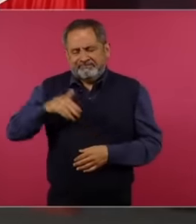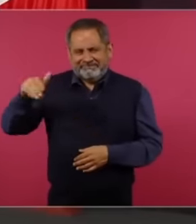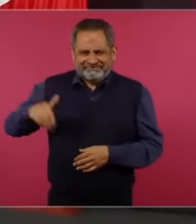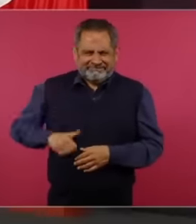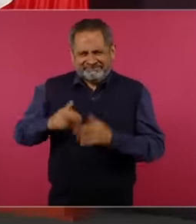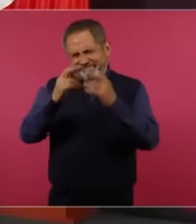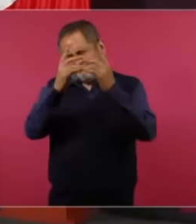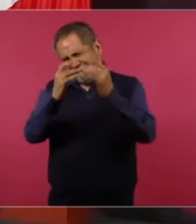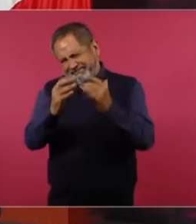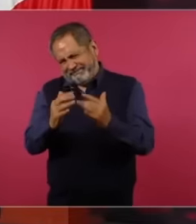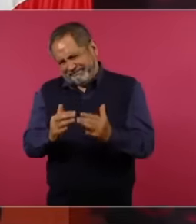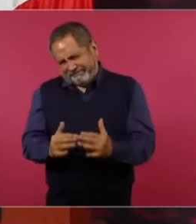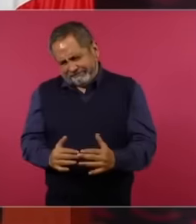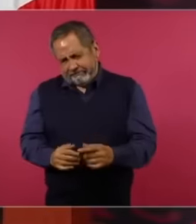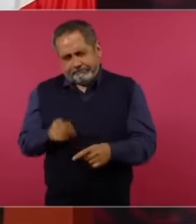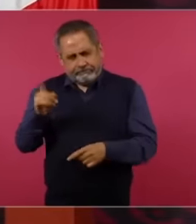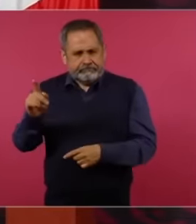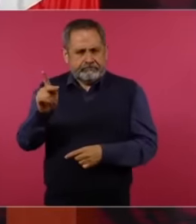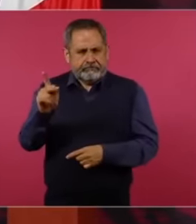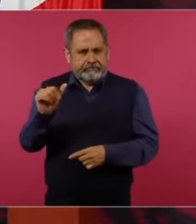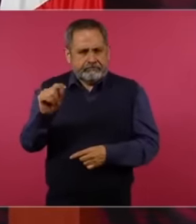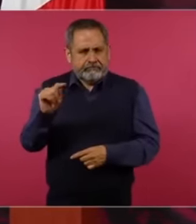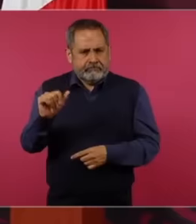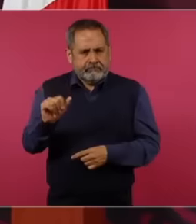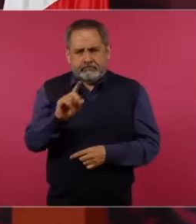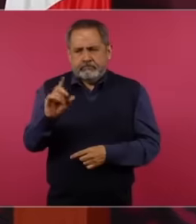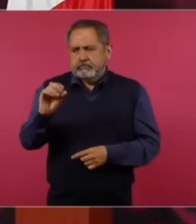accidente y